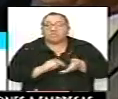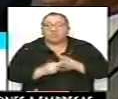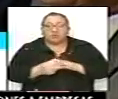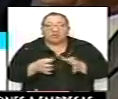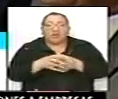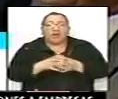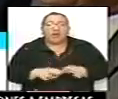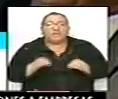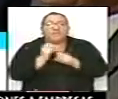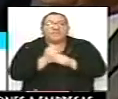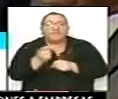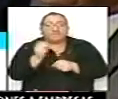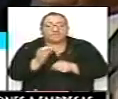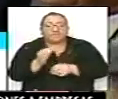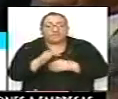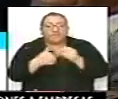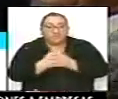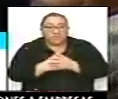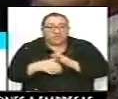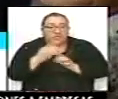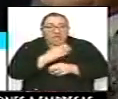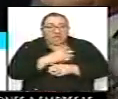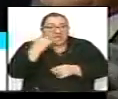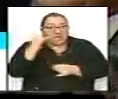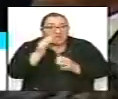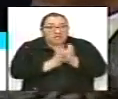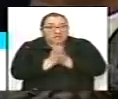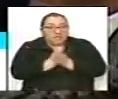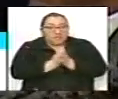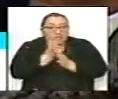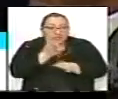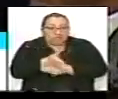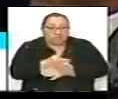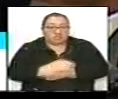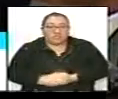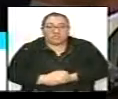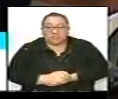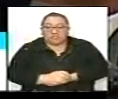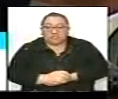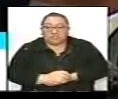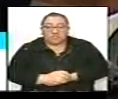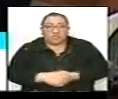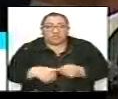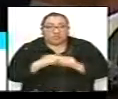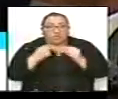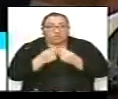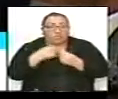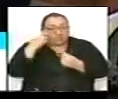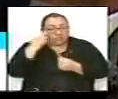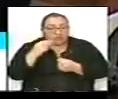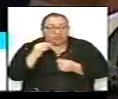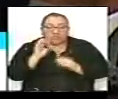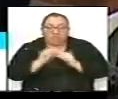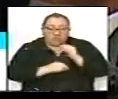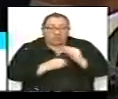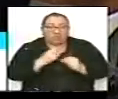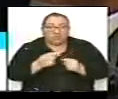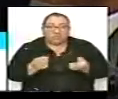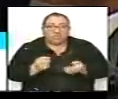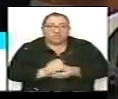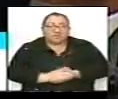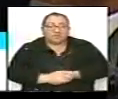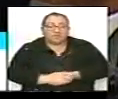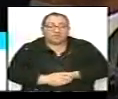Y además, el hecho mismo de que haya esta interactuación de los militantes, poco a poco